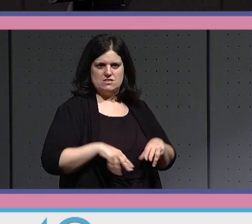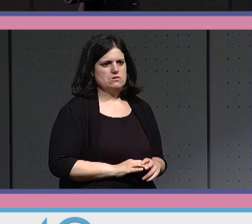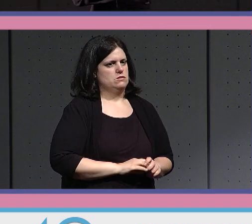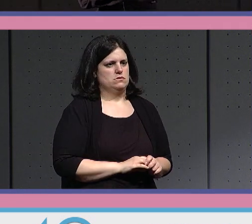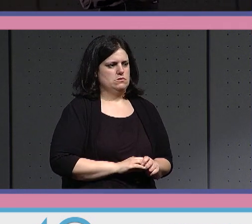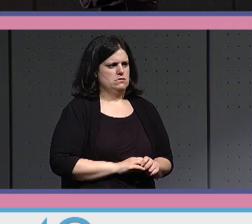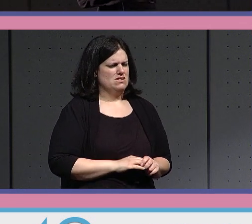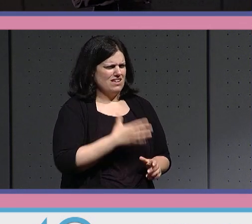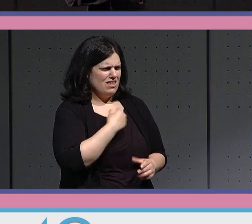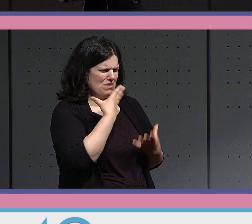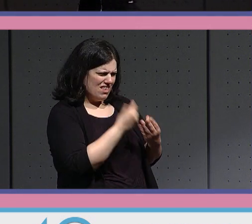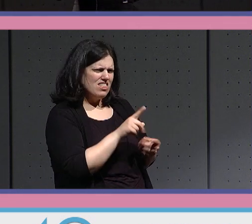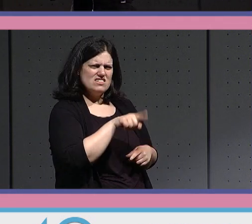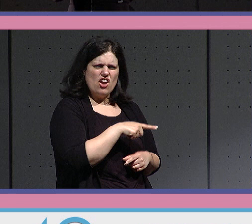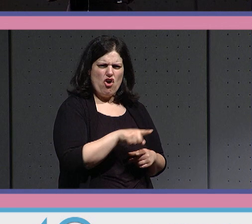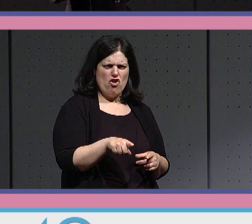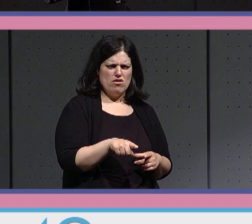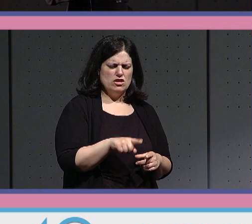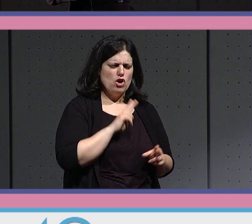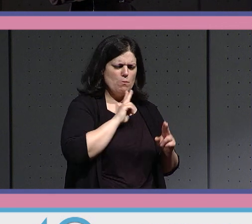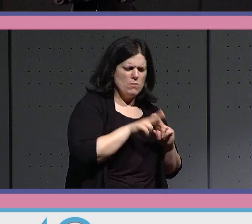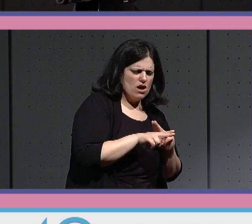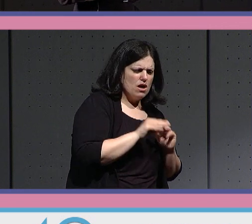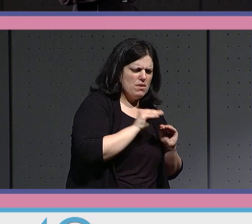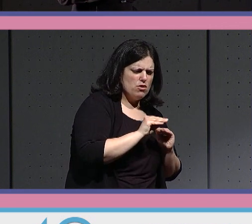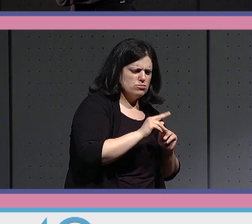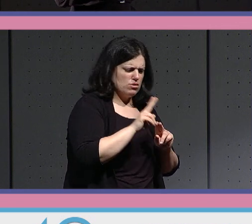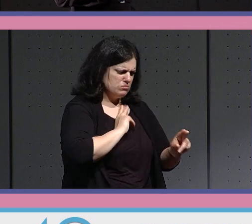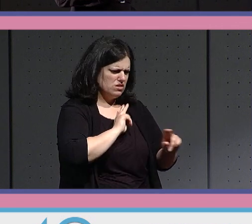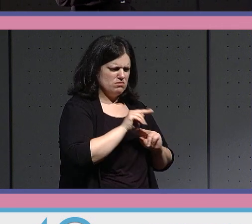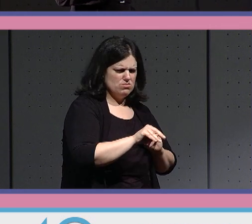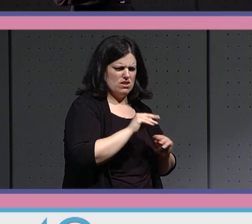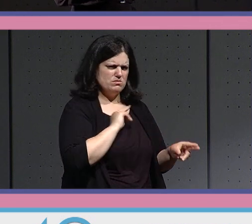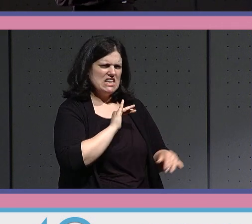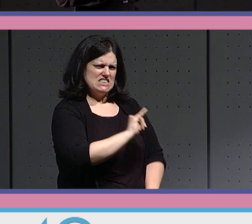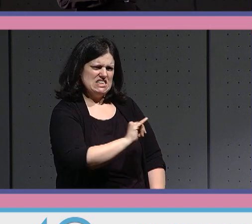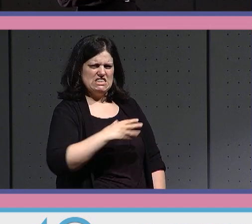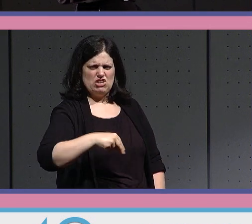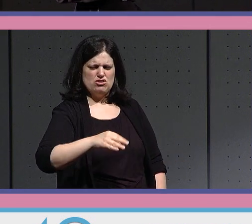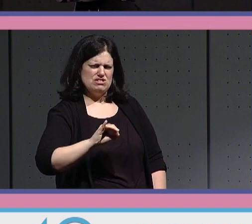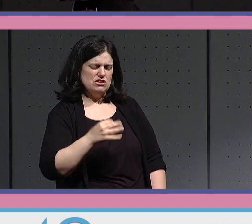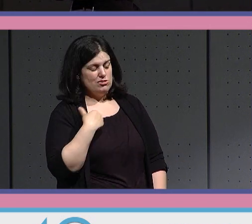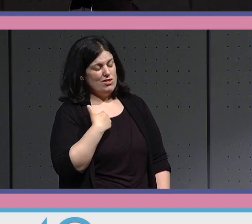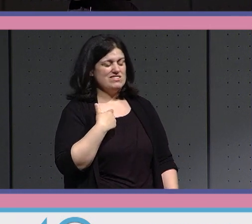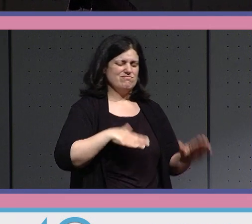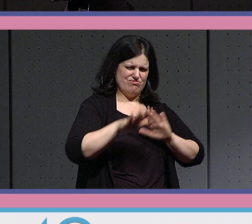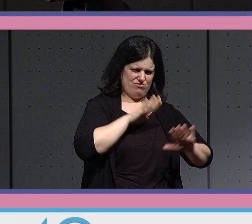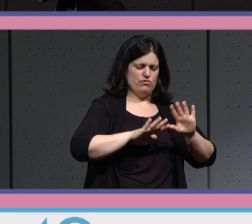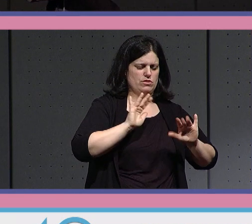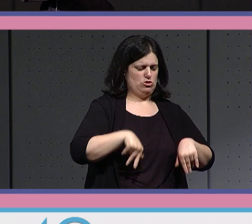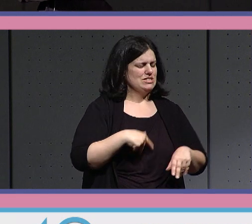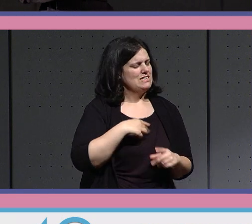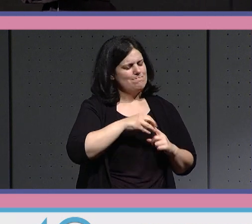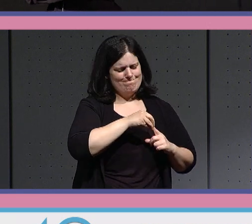¿Eso qué es? ¿Te está entendiendo la pregunta? Estamos sabiendo preguntar, ¿no? Es muy complicado hacer a veces los diagnósticos por eso. Esto es fundamental y esto lo tenemos que tener